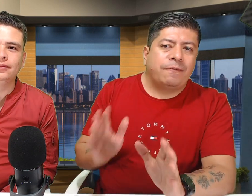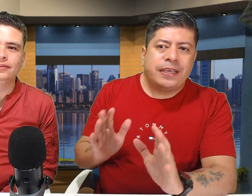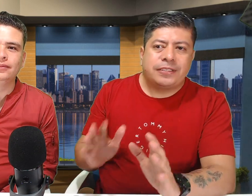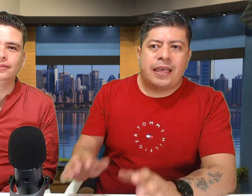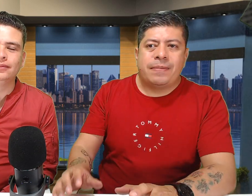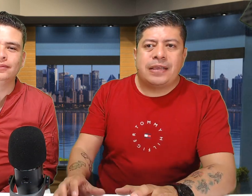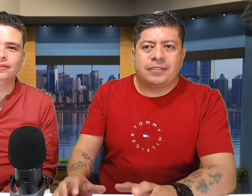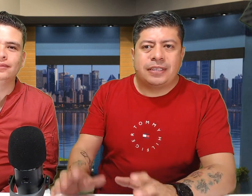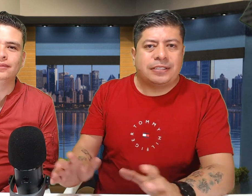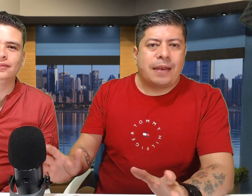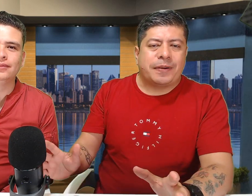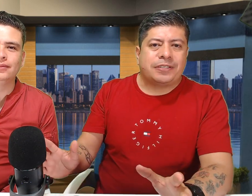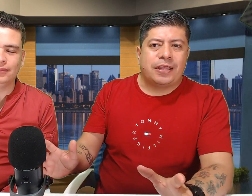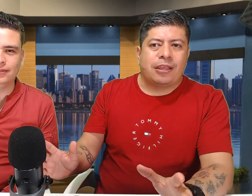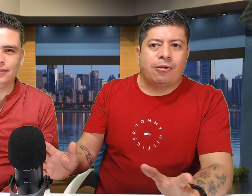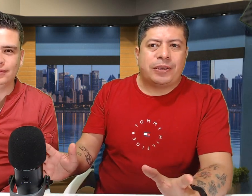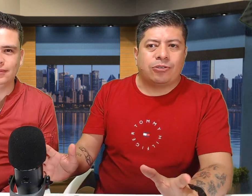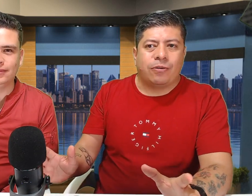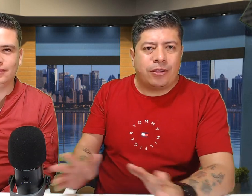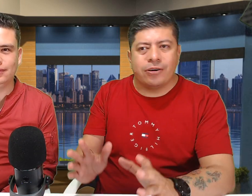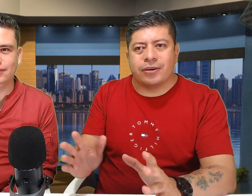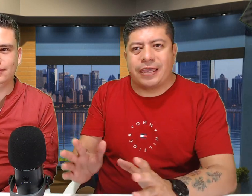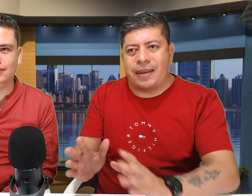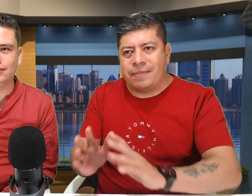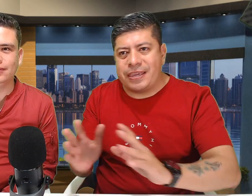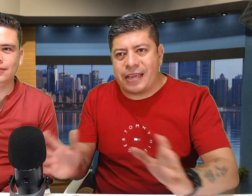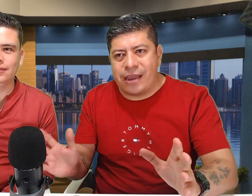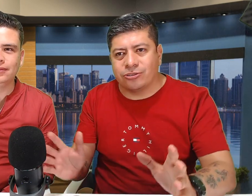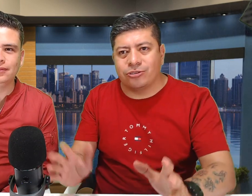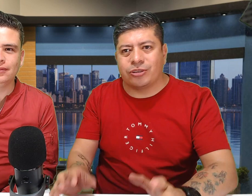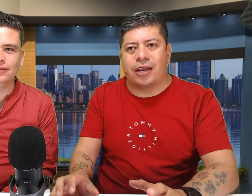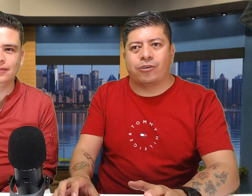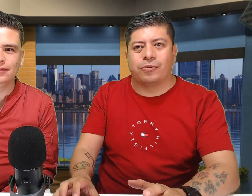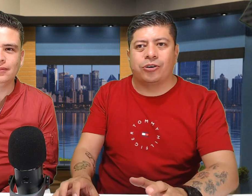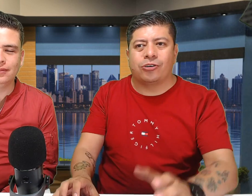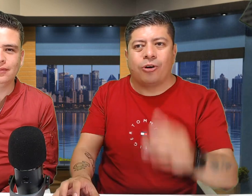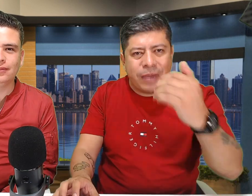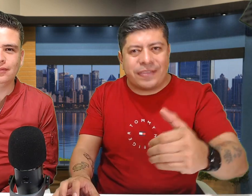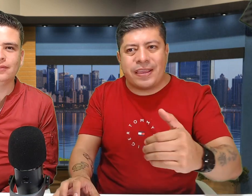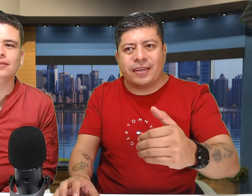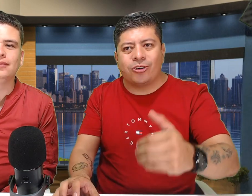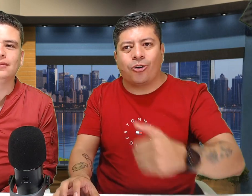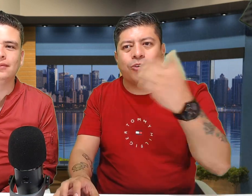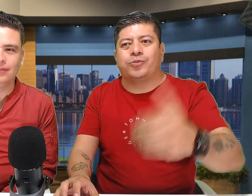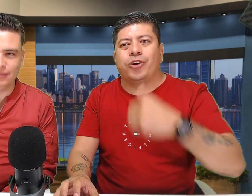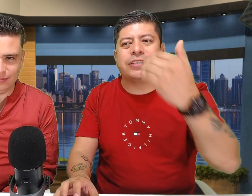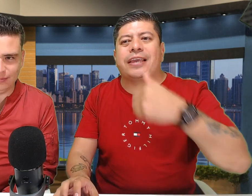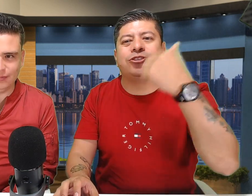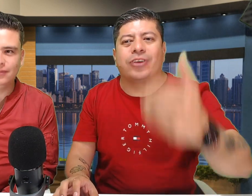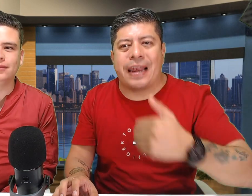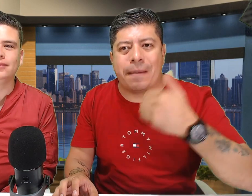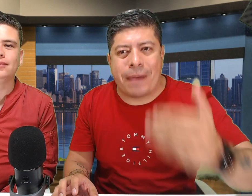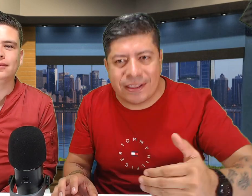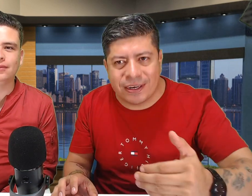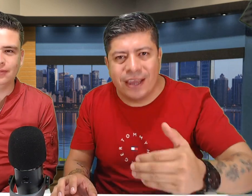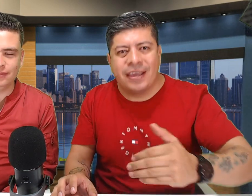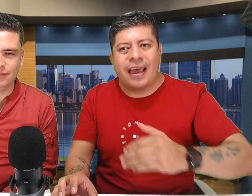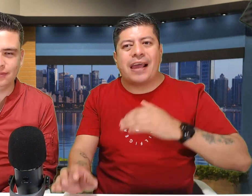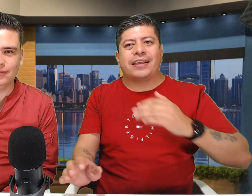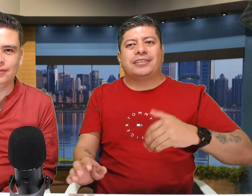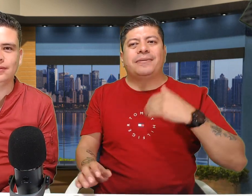fíjese nada más decía el presidente lópez obrador que en mexicanos contra la corrupción cometen corrupción y traición a la patria